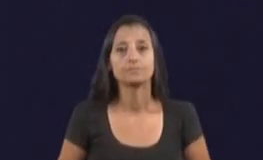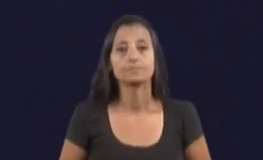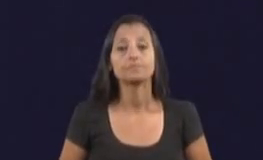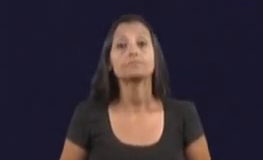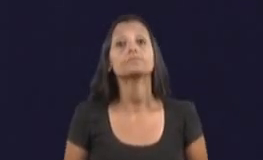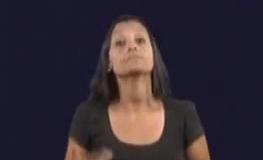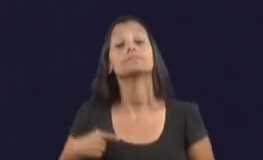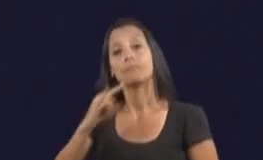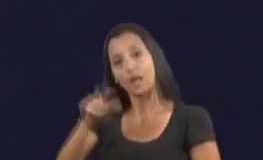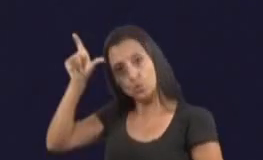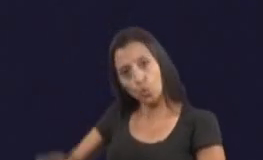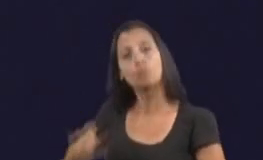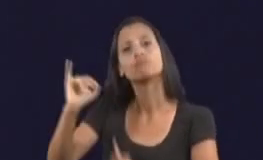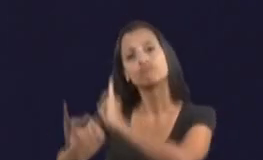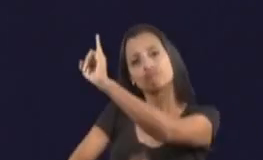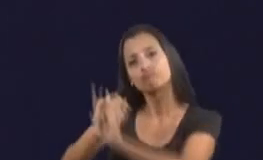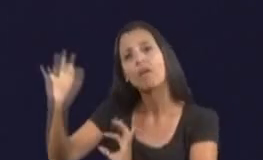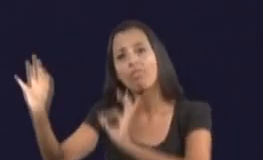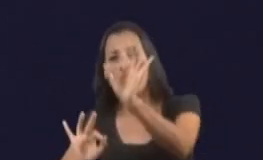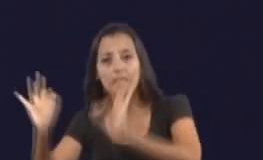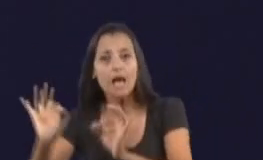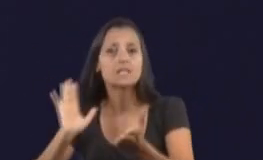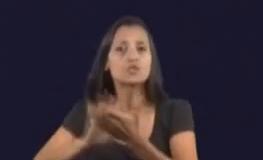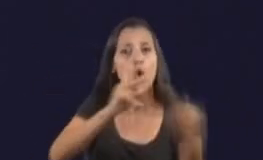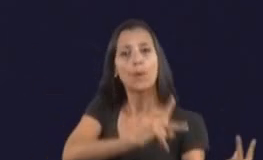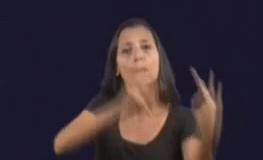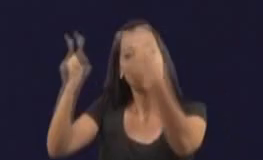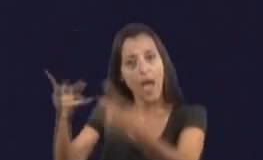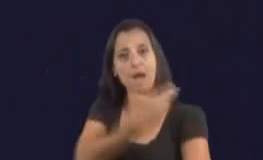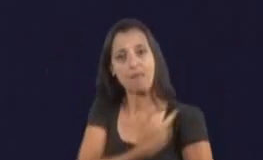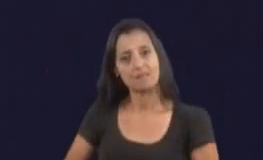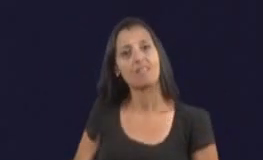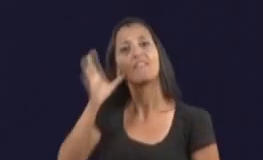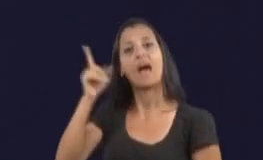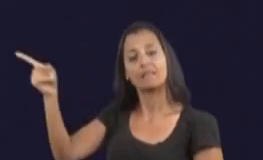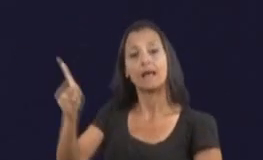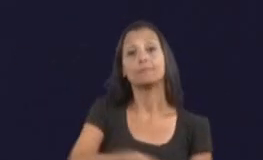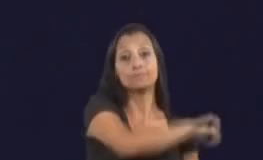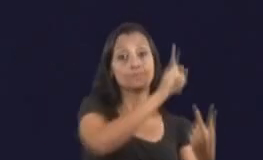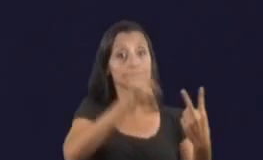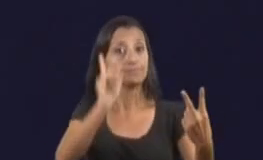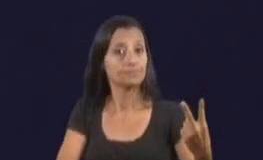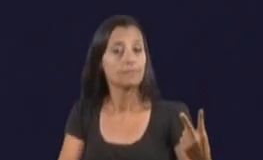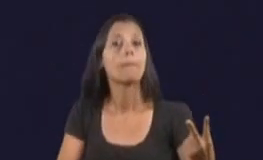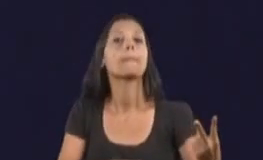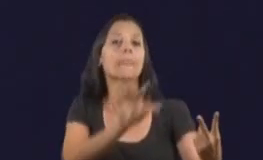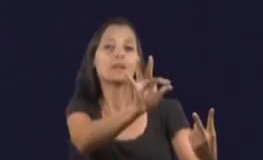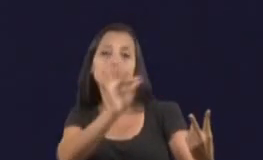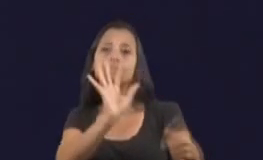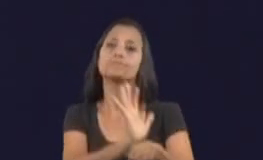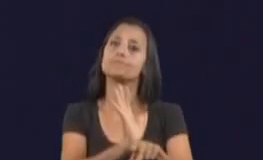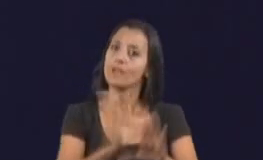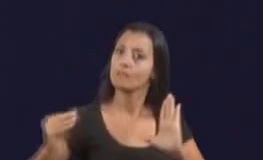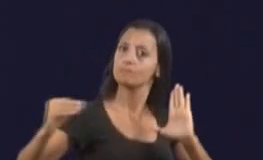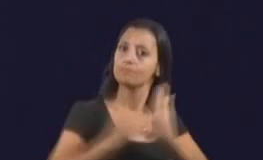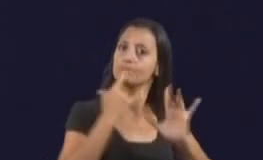Les va a pasar el punteo con todos los detalles de la gira. En otro orden de cosas, destacar el